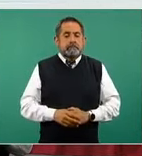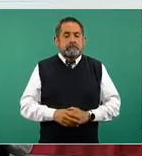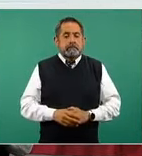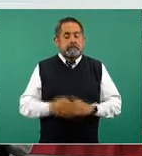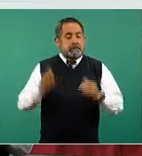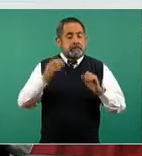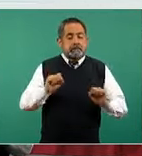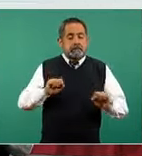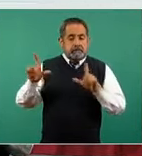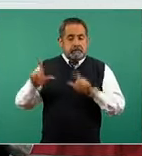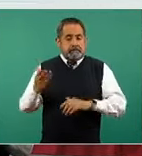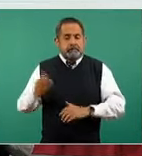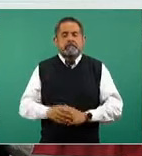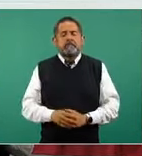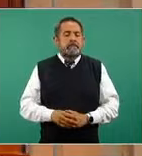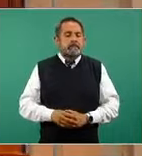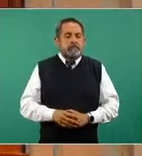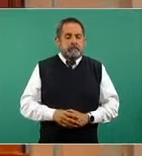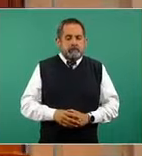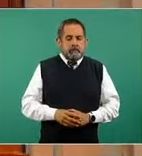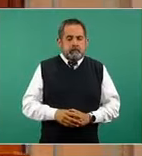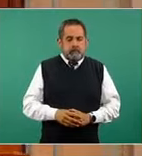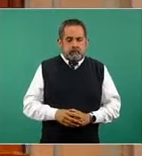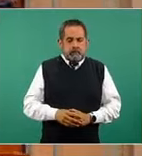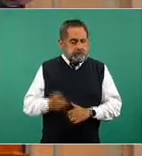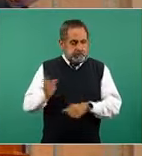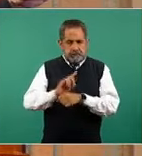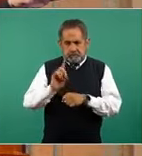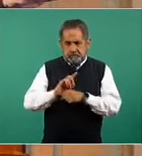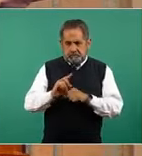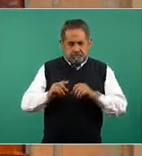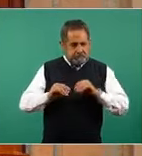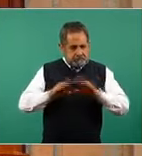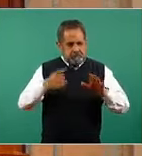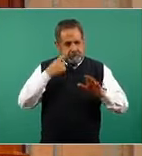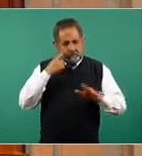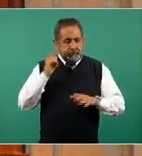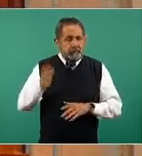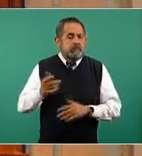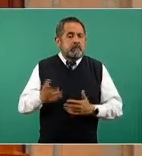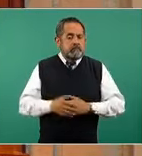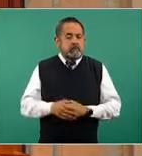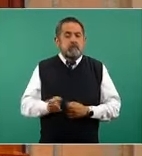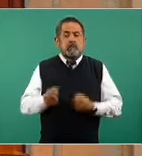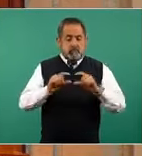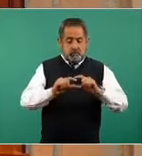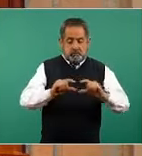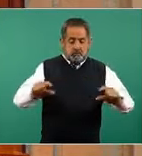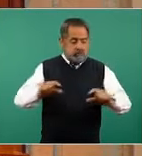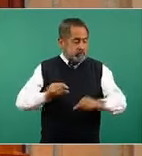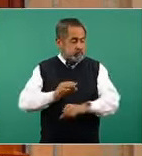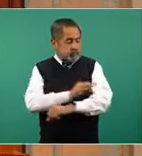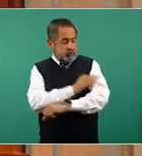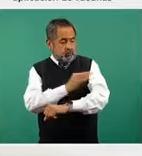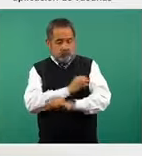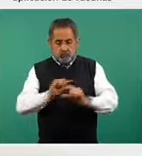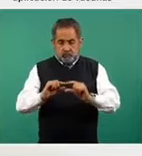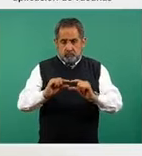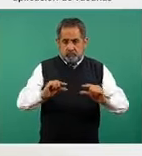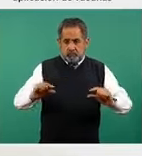diapositiva, esta también la actualizamos todos los días y está en relación a las dosis que han recibido hasta este